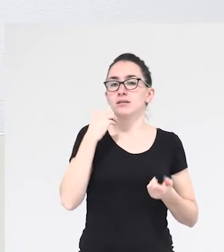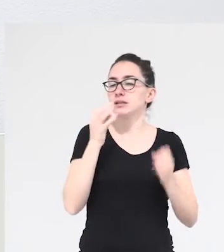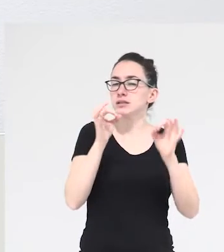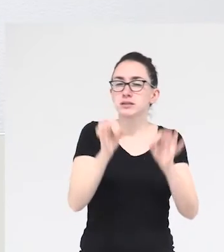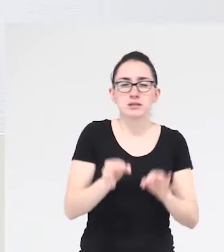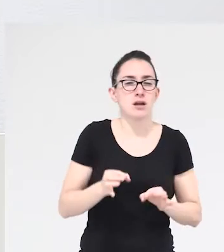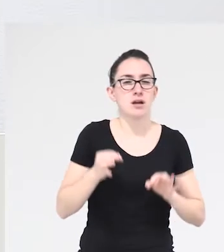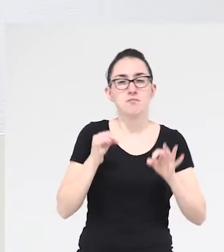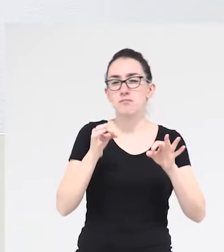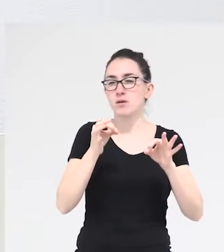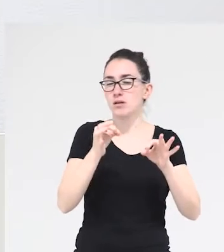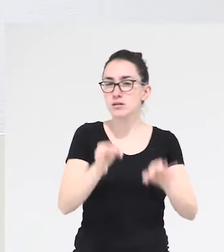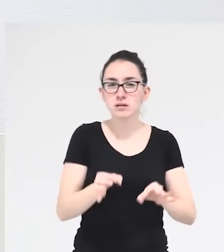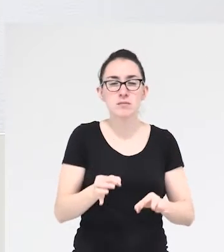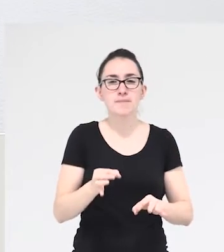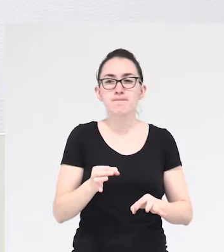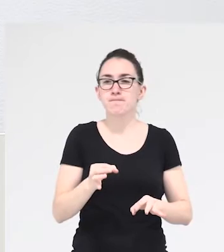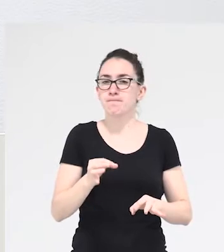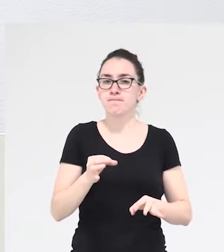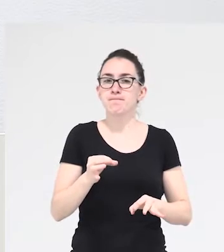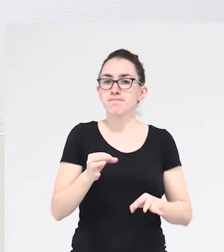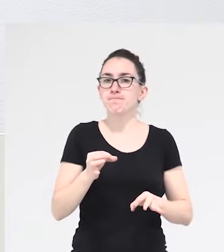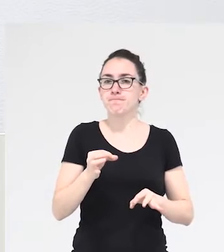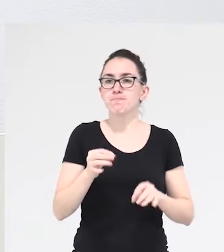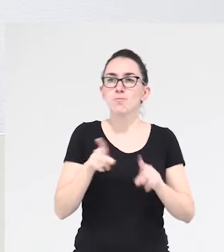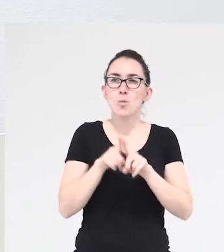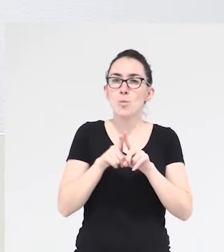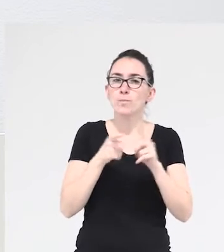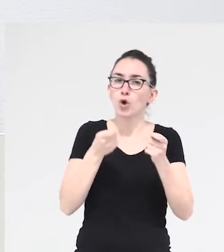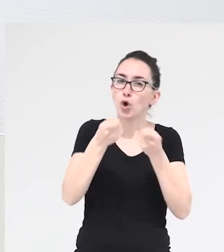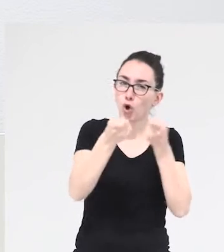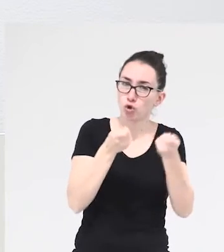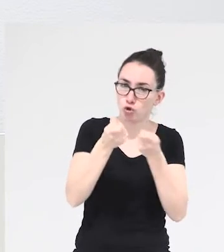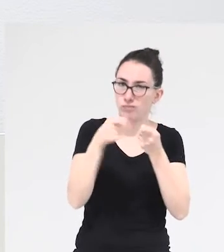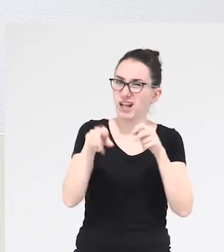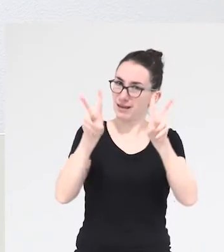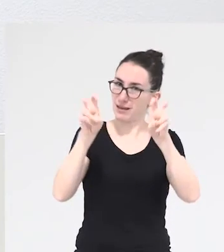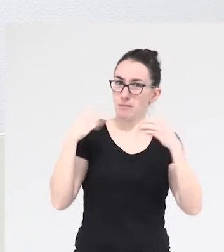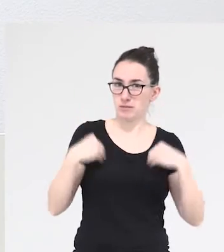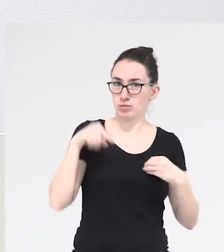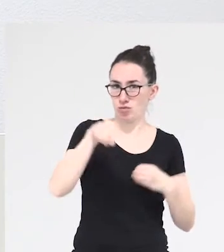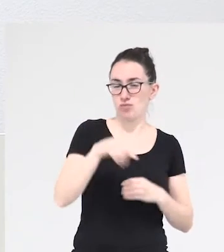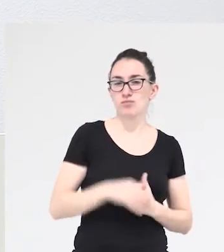es siempre algo que existe ahí, todo un control alrededor de esto, ¿no?